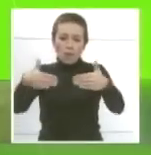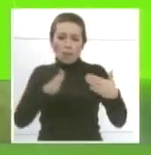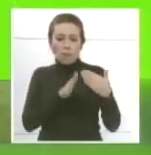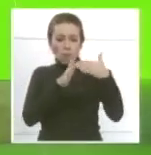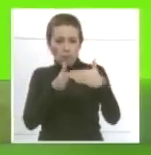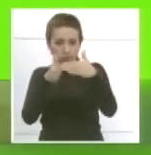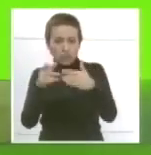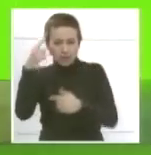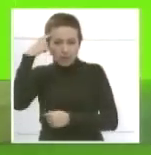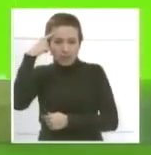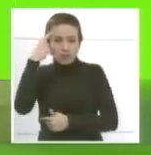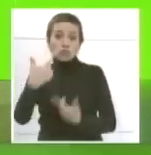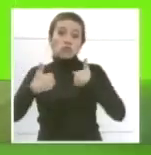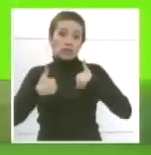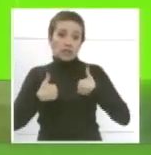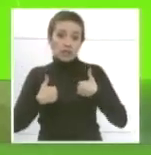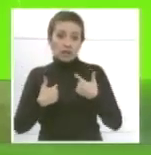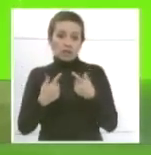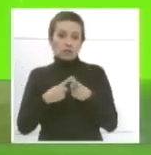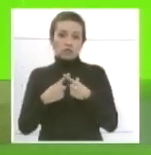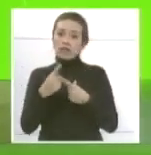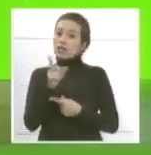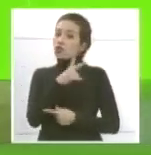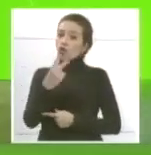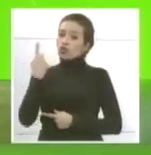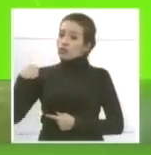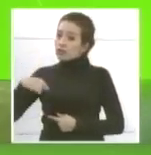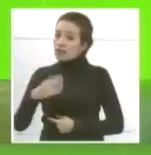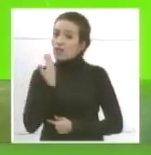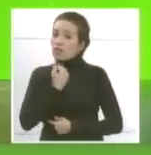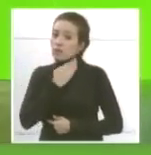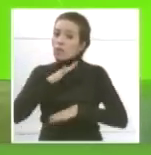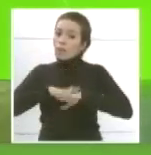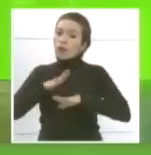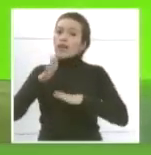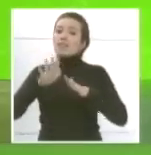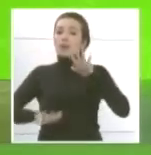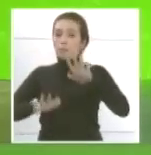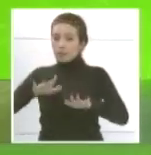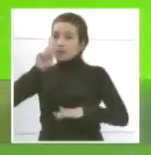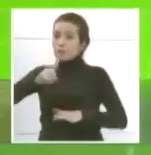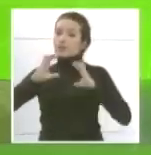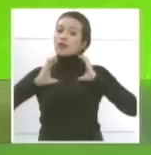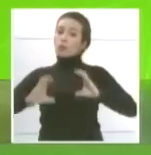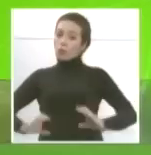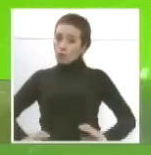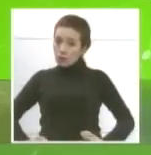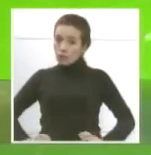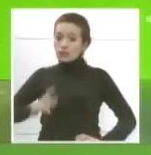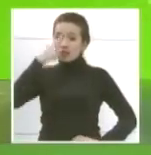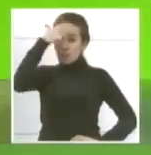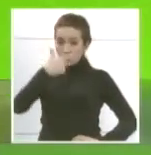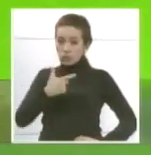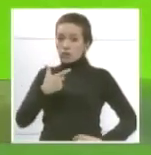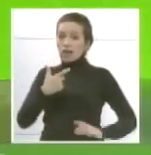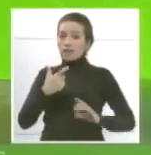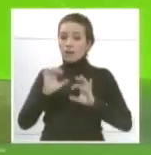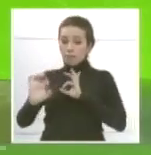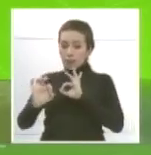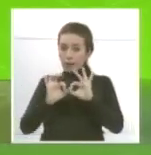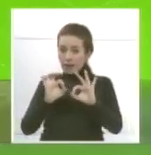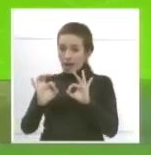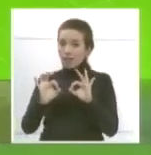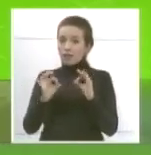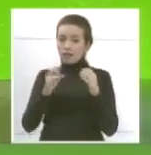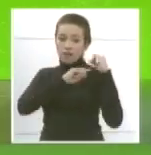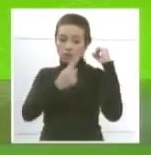todos sufrirían de y esto. No tienen. ¿Por qué? Porque tienen una musculatura preparada para hacer ese esfuerzo. ¿La postura también incide? La